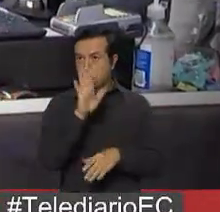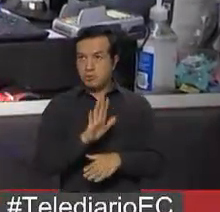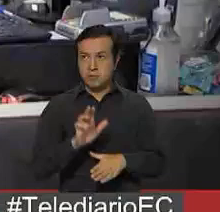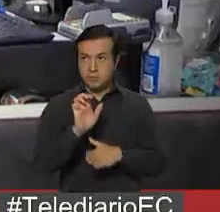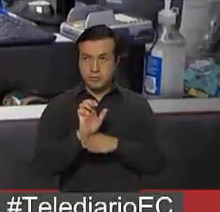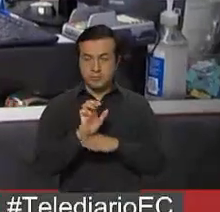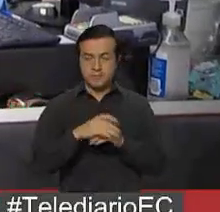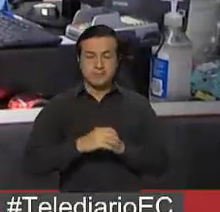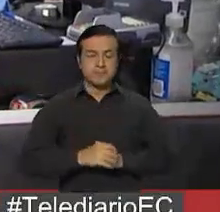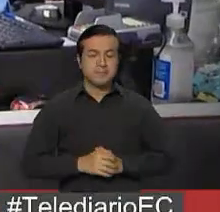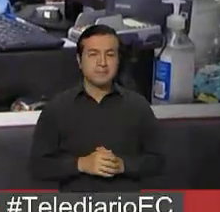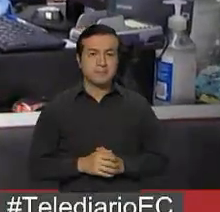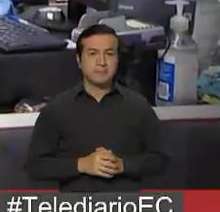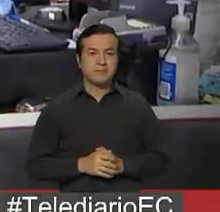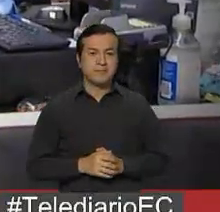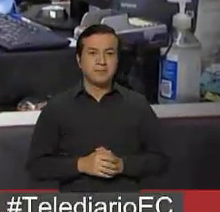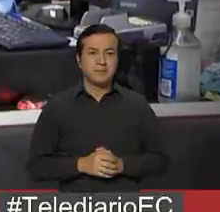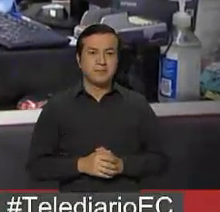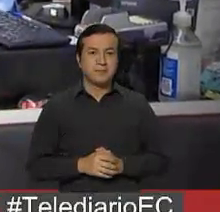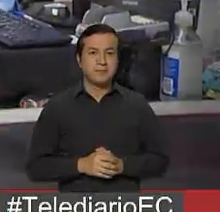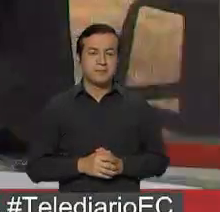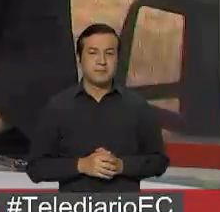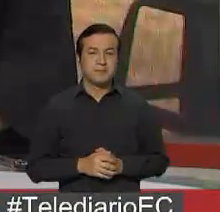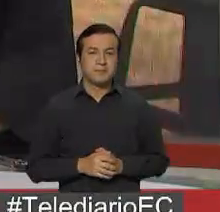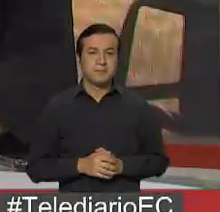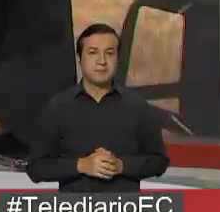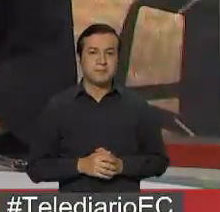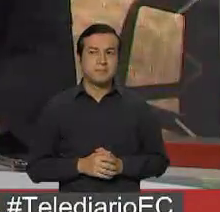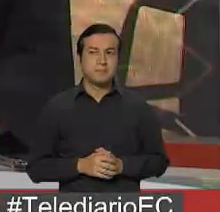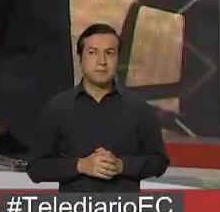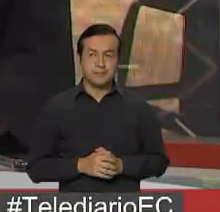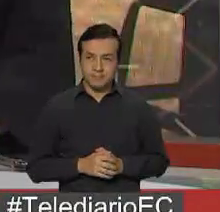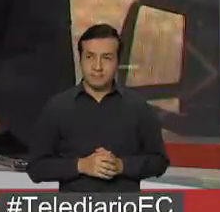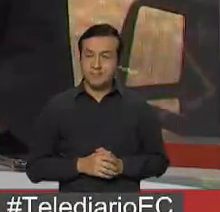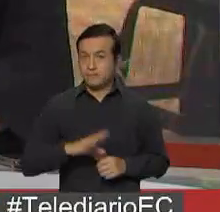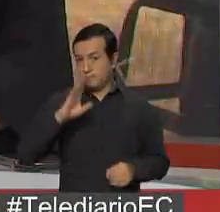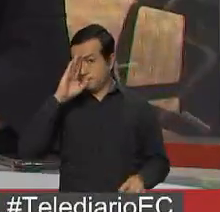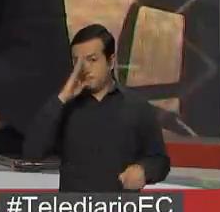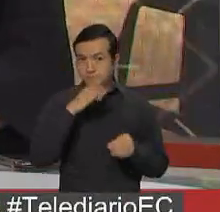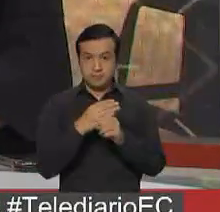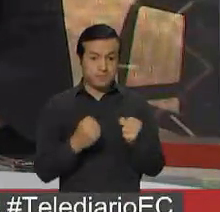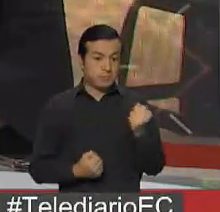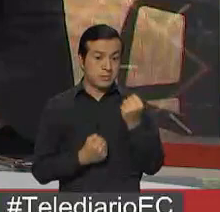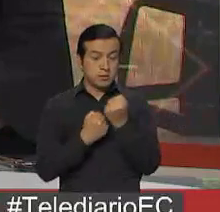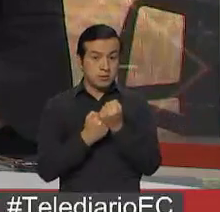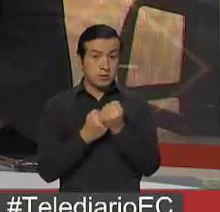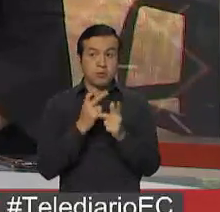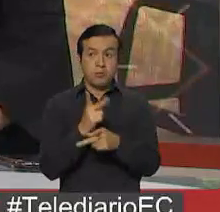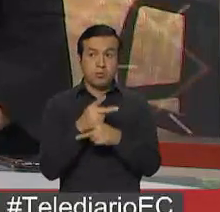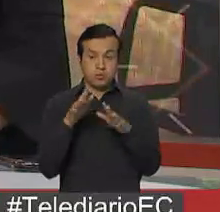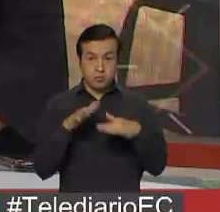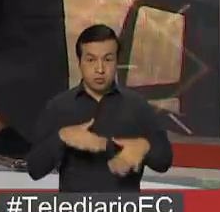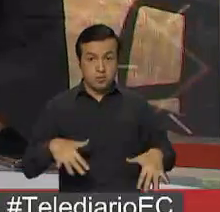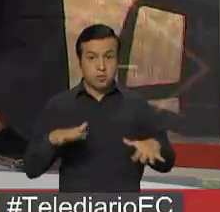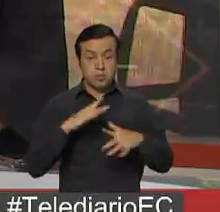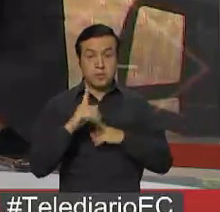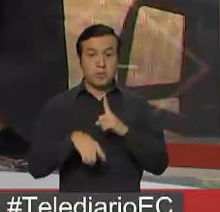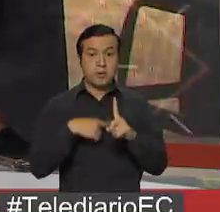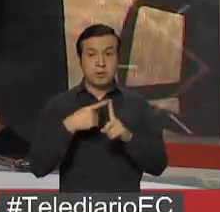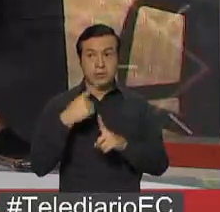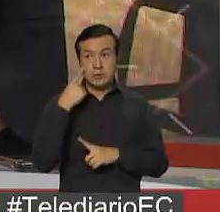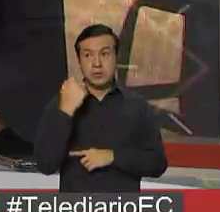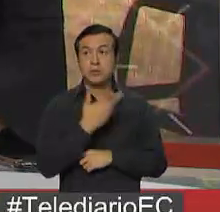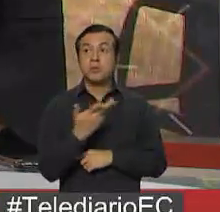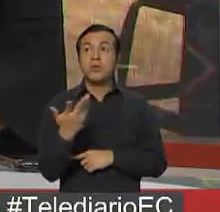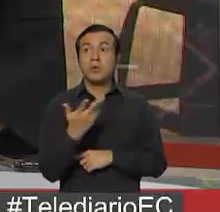santiago tello medios públicos y además con el objetivo de apoyar a los pequeños productores y a la vez facilitar el abastecimiento